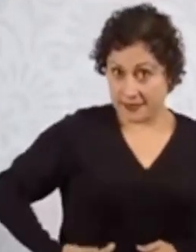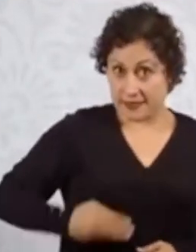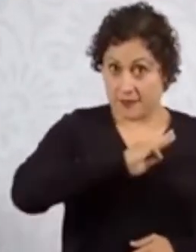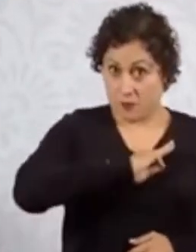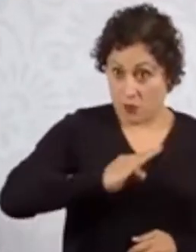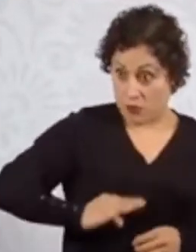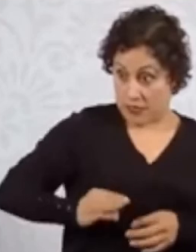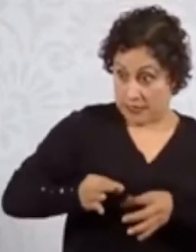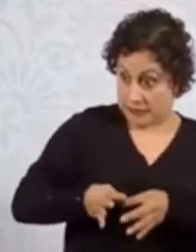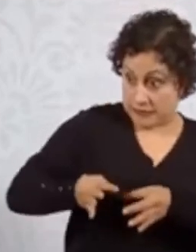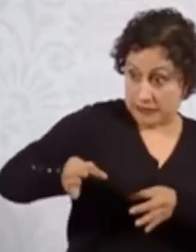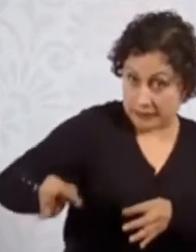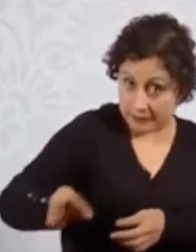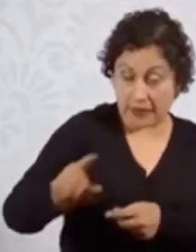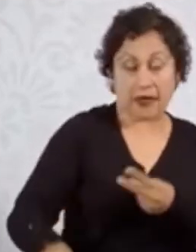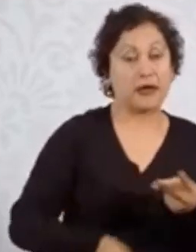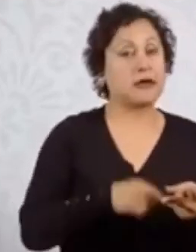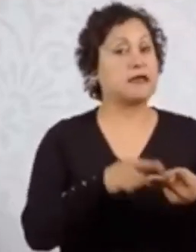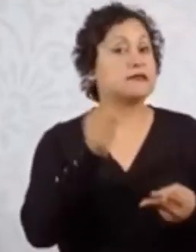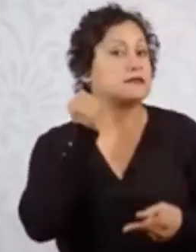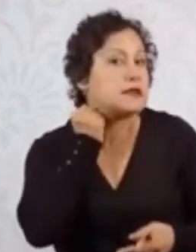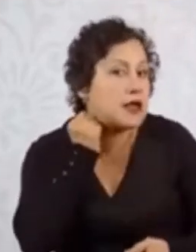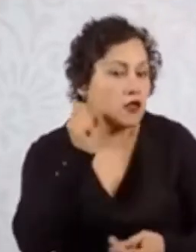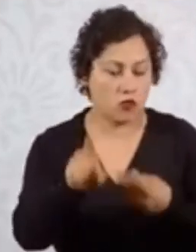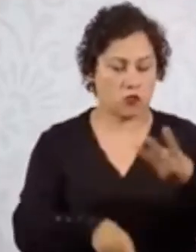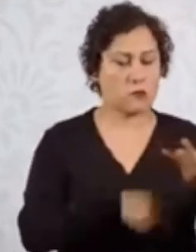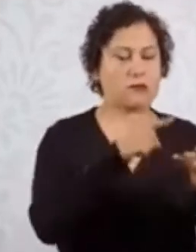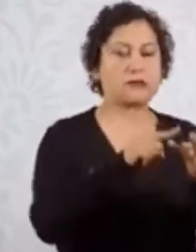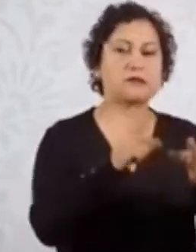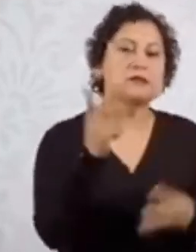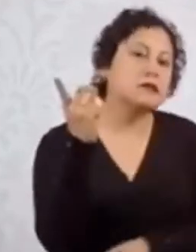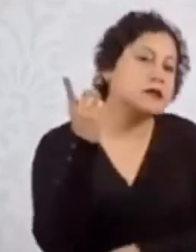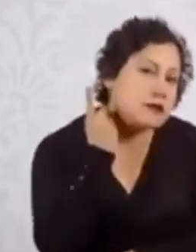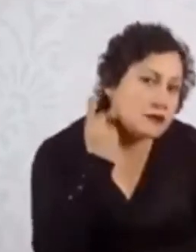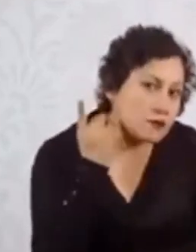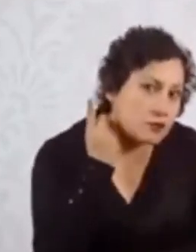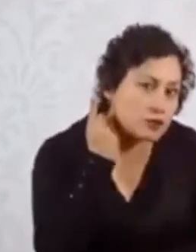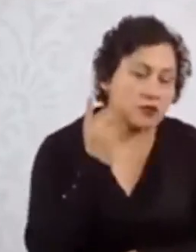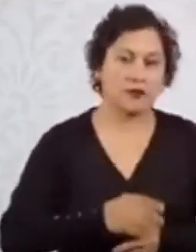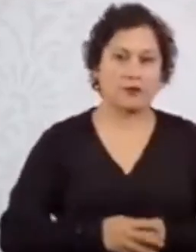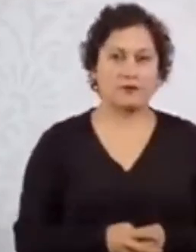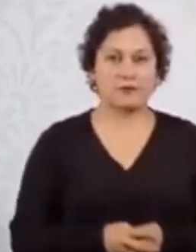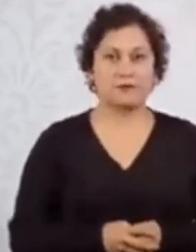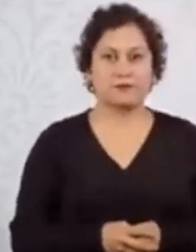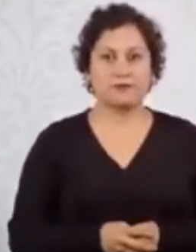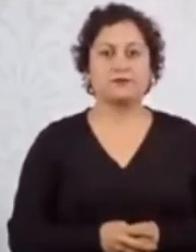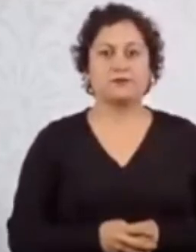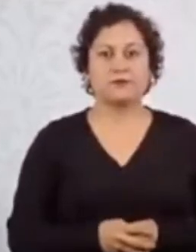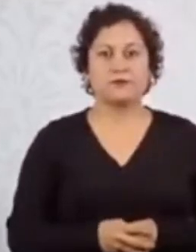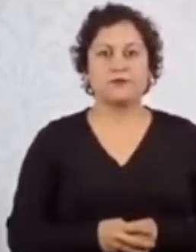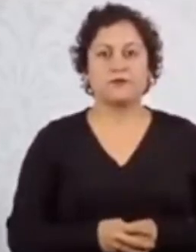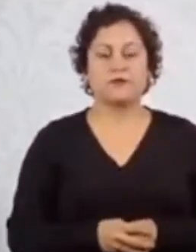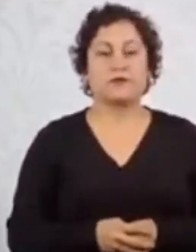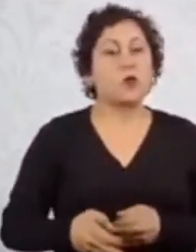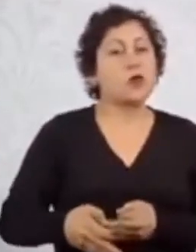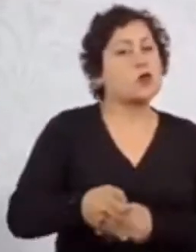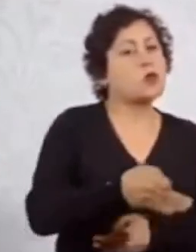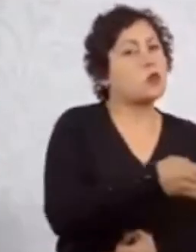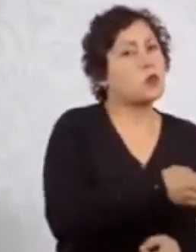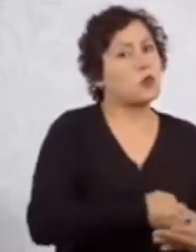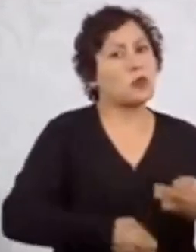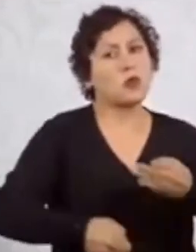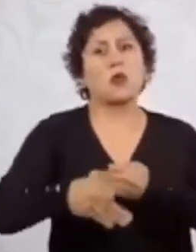propuesta bastante interesante y espero que el tiempo le alcance. Yo creo que son